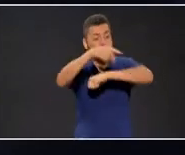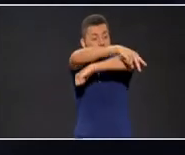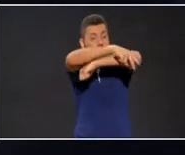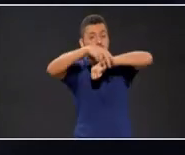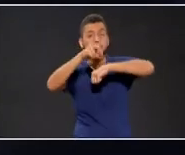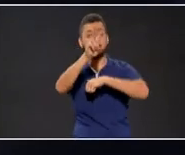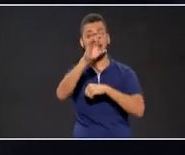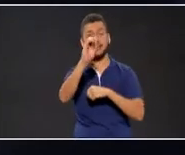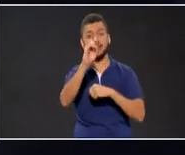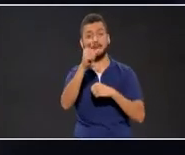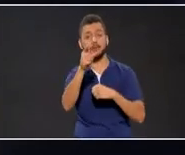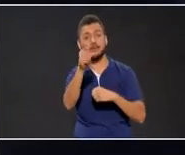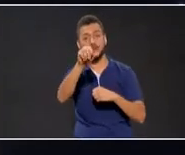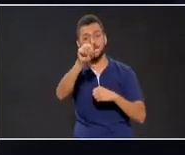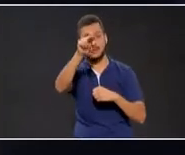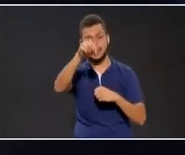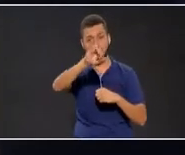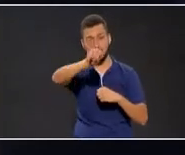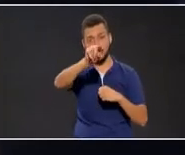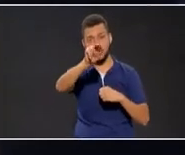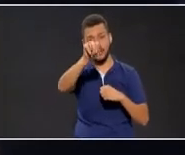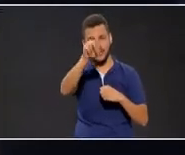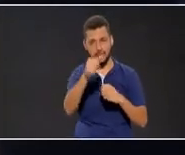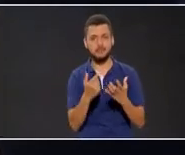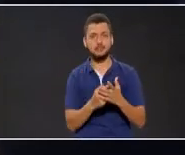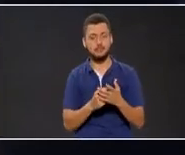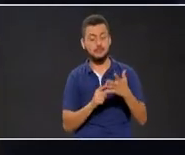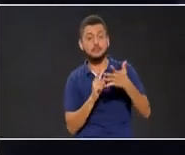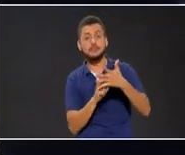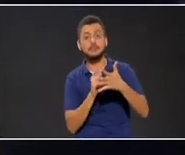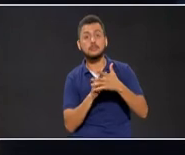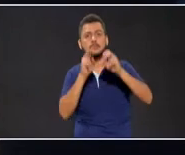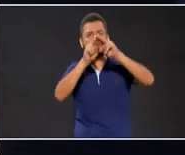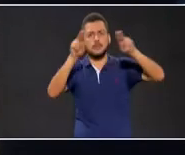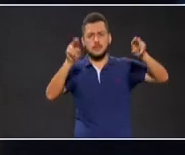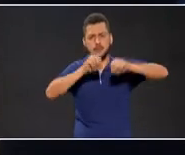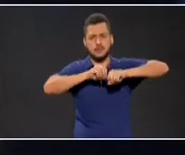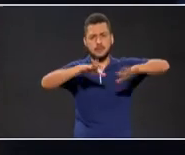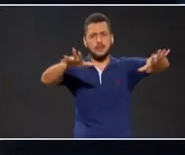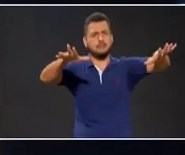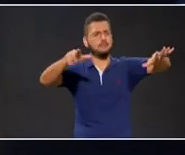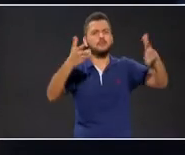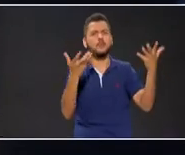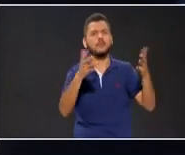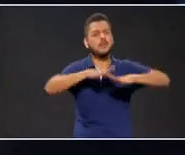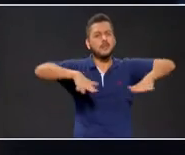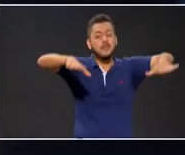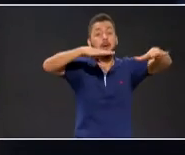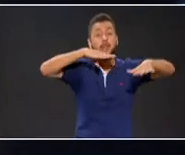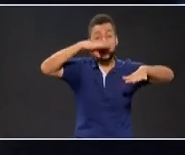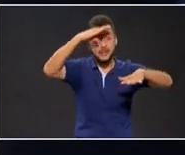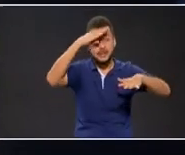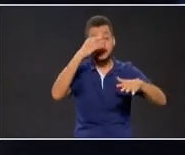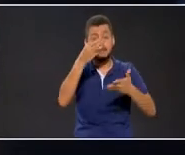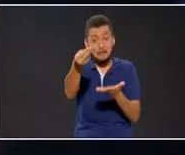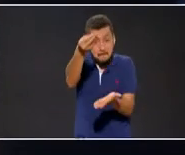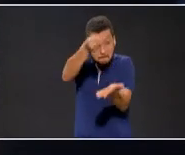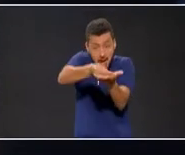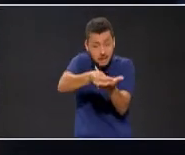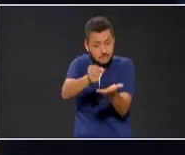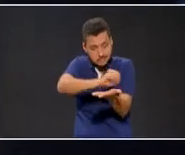aeropuerto y lo otro tendremos internet gratuito en todos los espacios públicos de la ciudad de medellín me